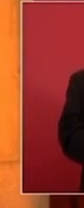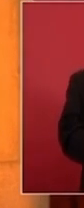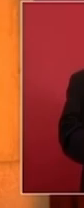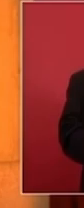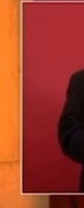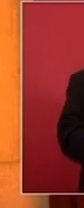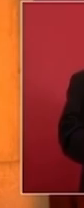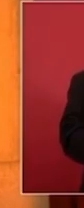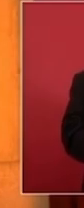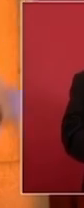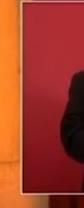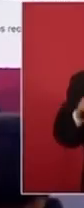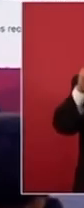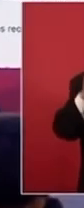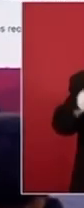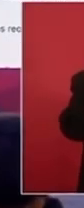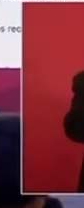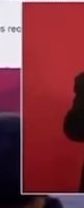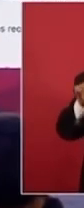La igualdad jurídica de los estados.